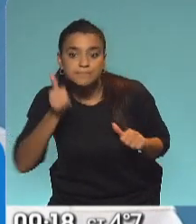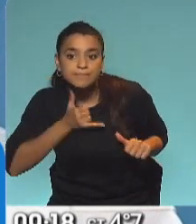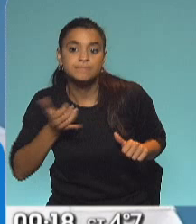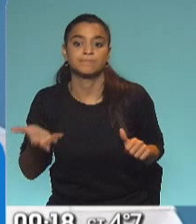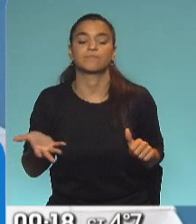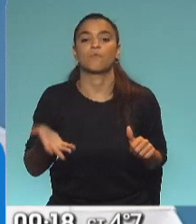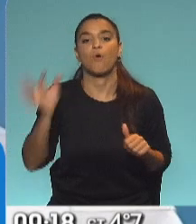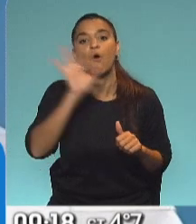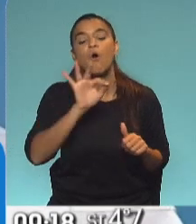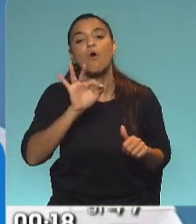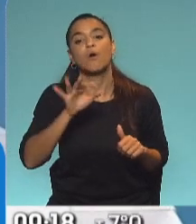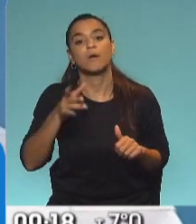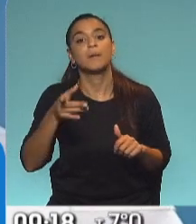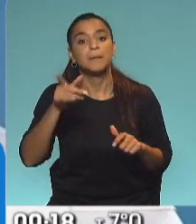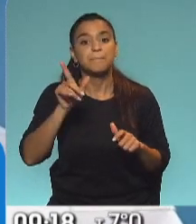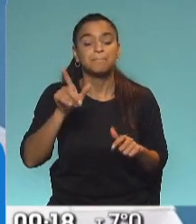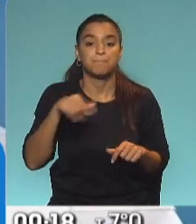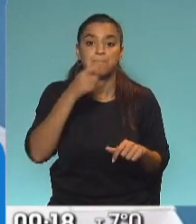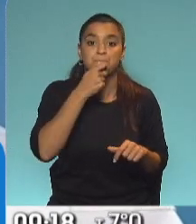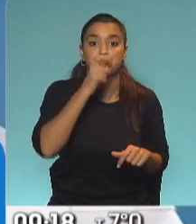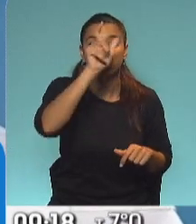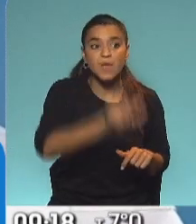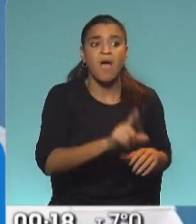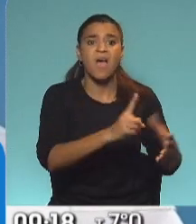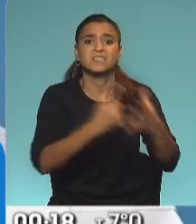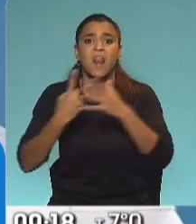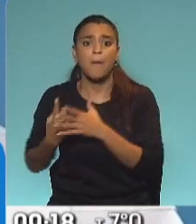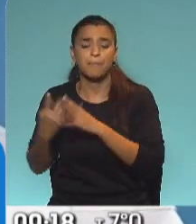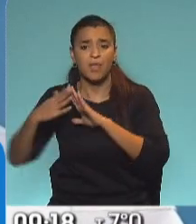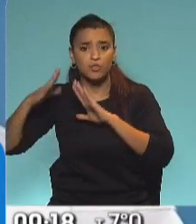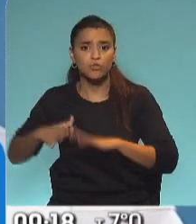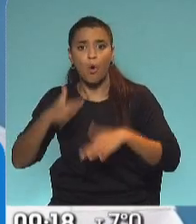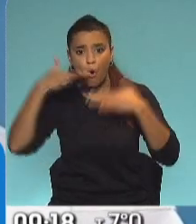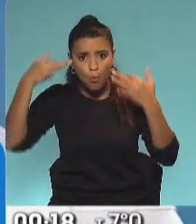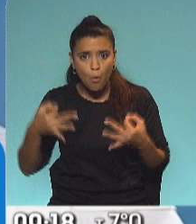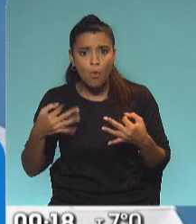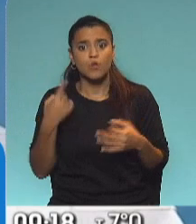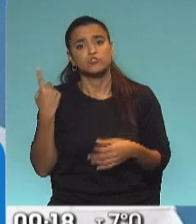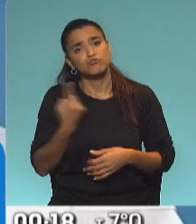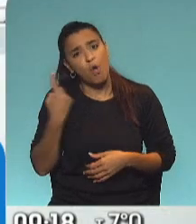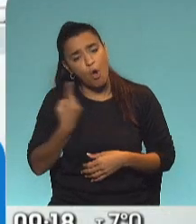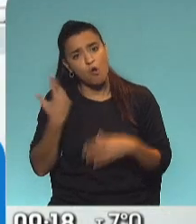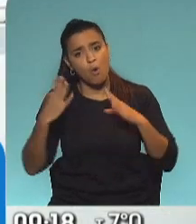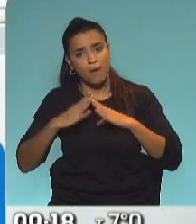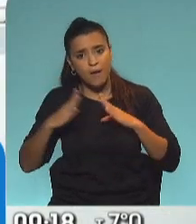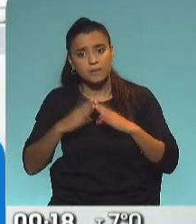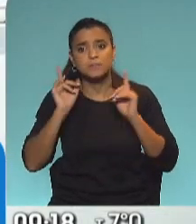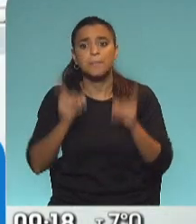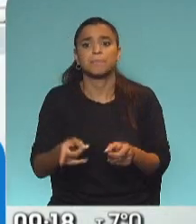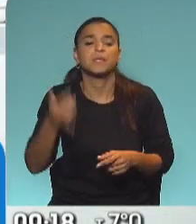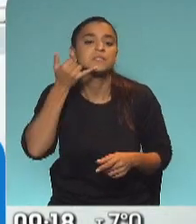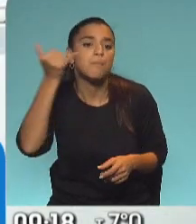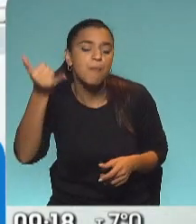llamado telefónico a quien está cumpliendo con el aislamiento preventivo obligatorio, que está solo en casa. Hacer un